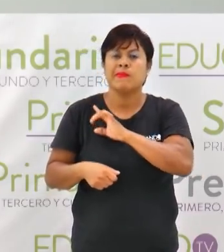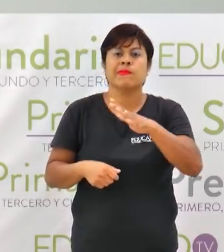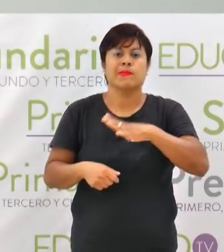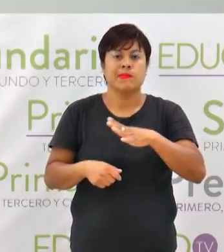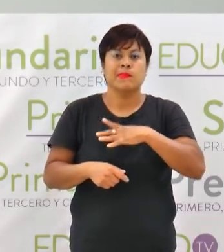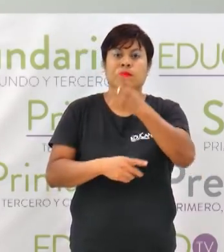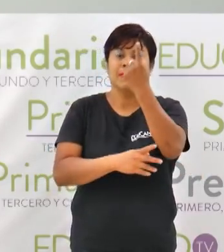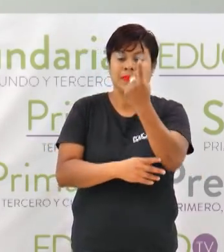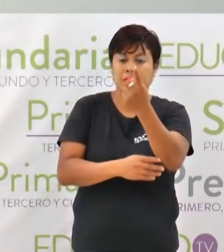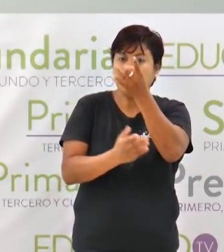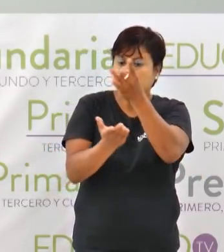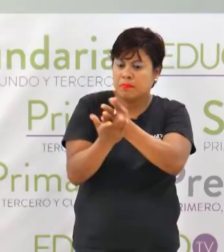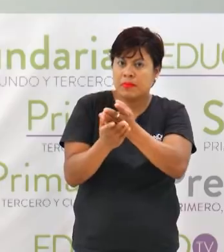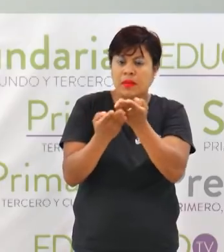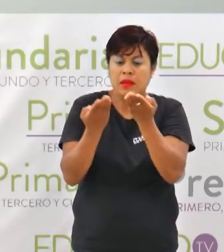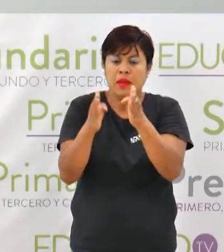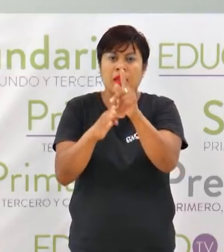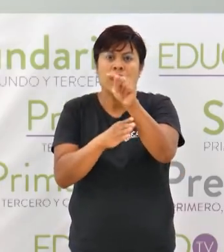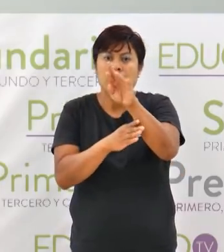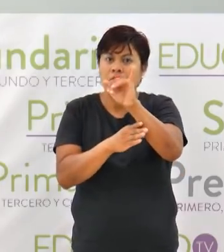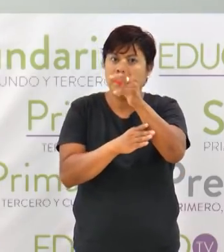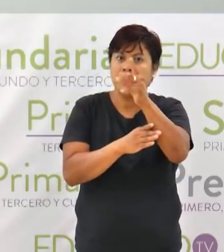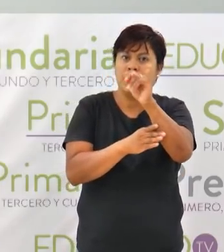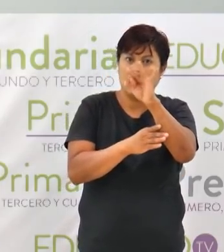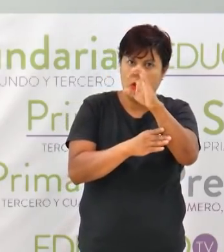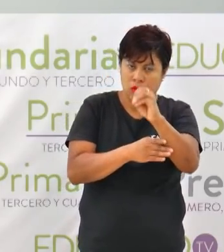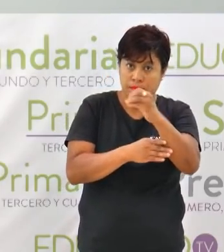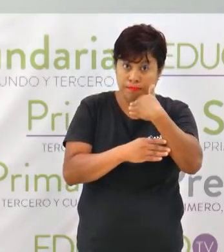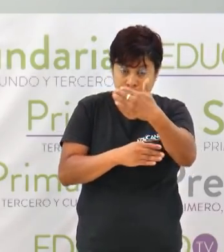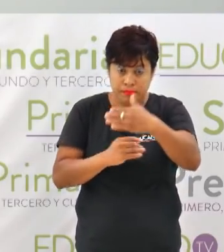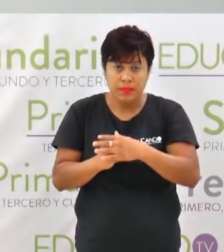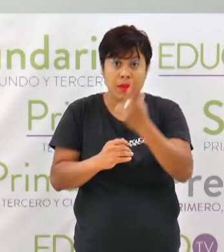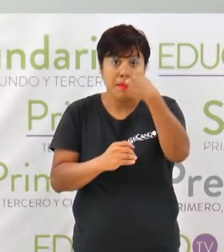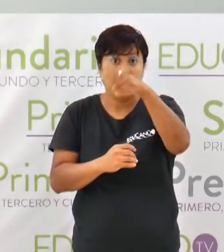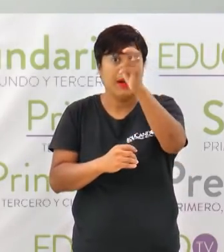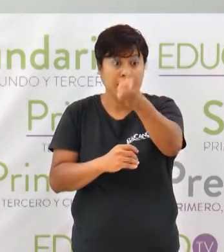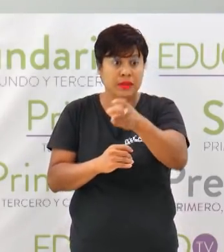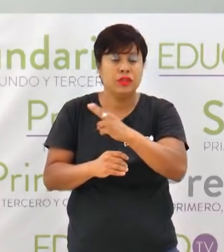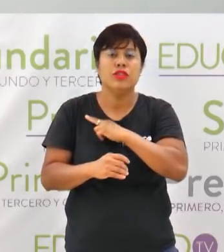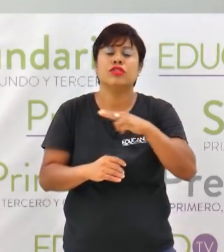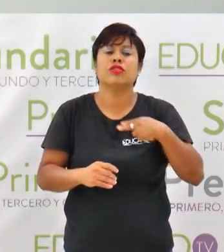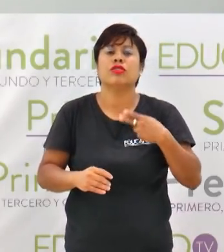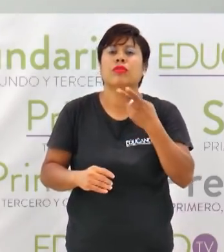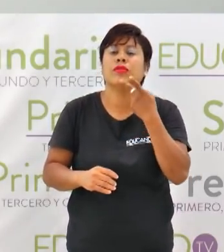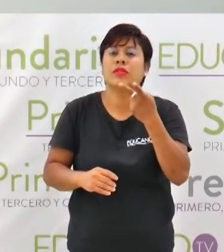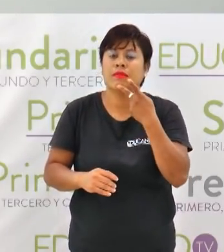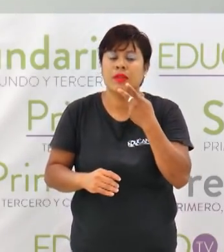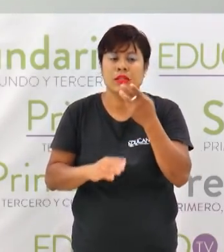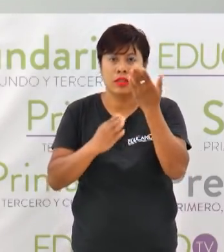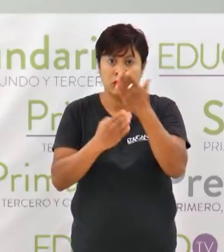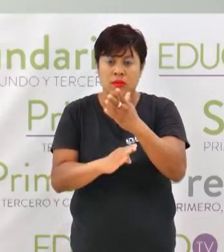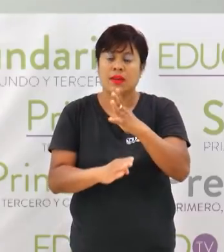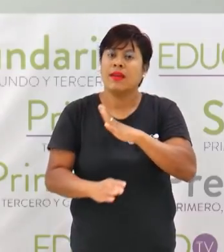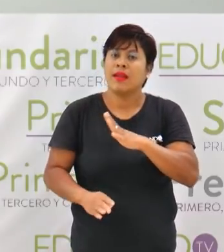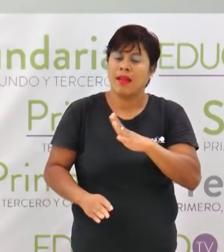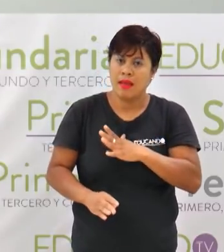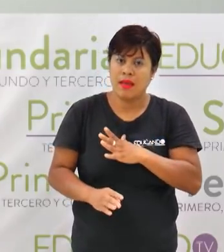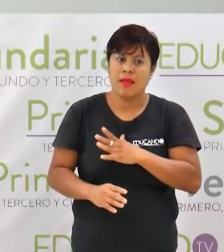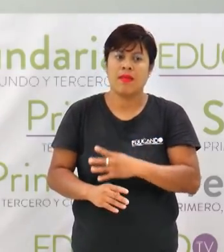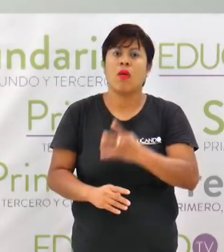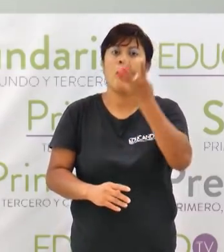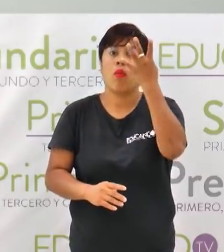existe un solo tipo de tríptico, ¿bien? Para ello, vamos a hablar que existen